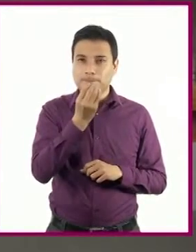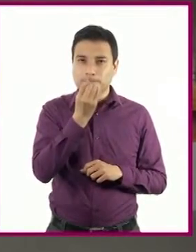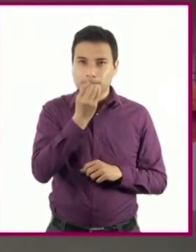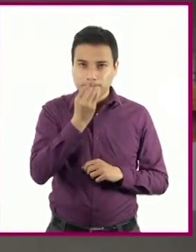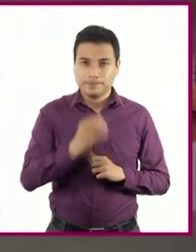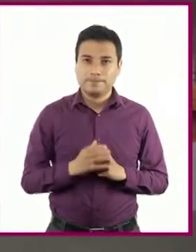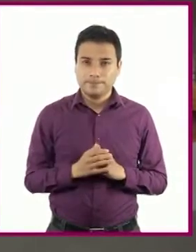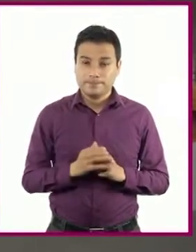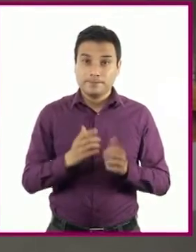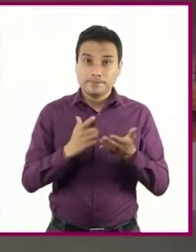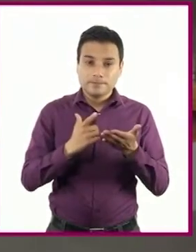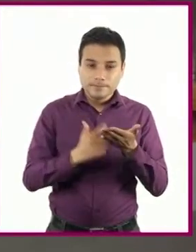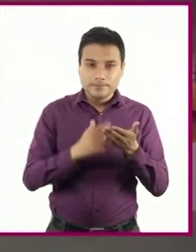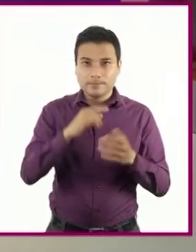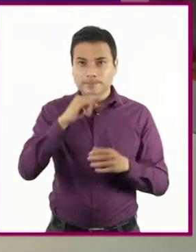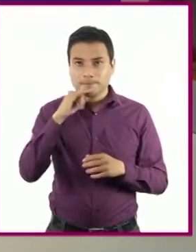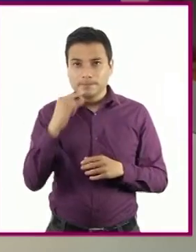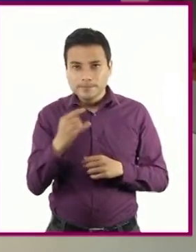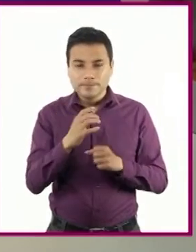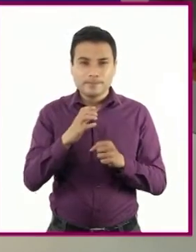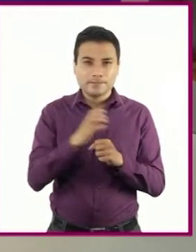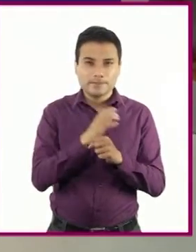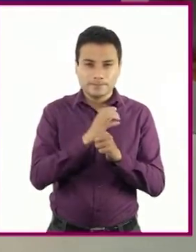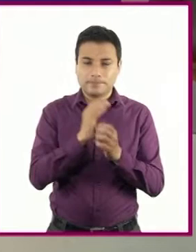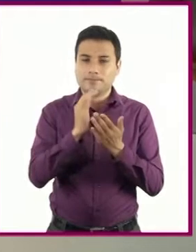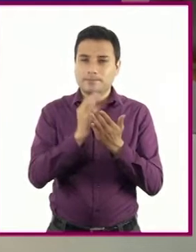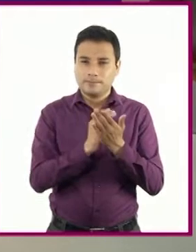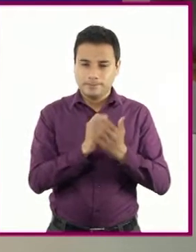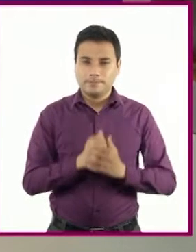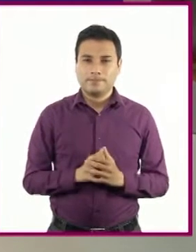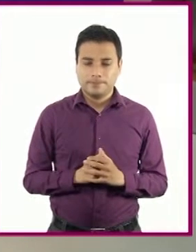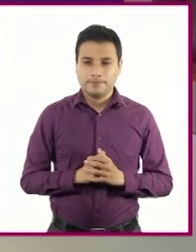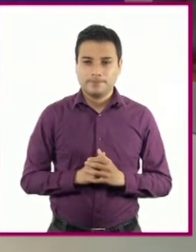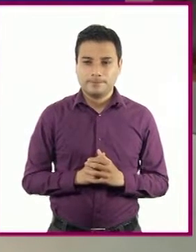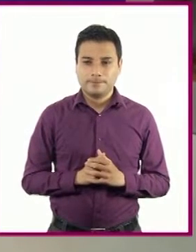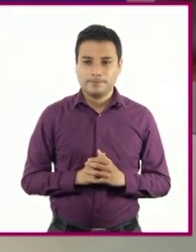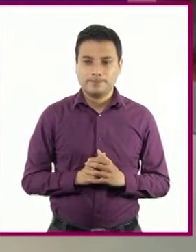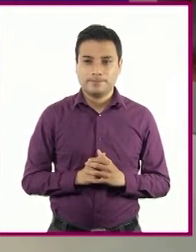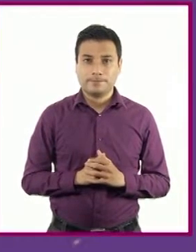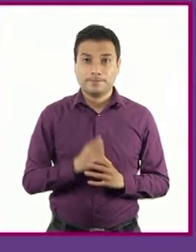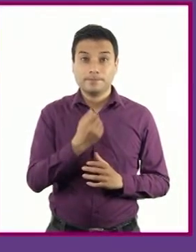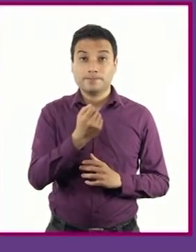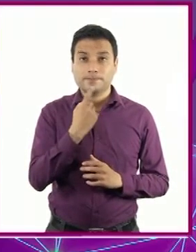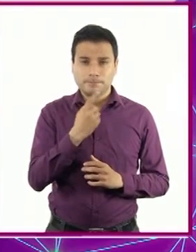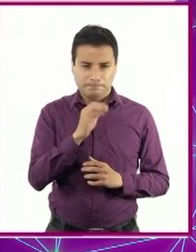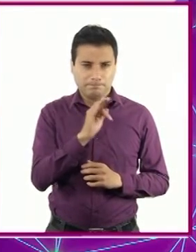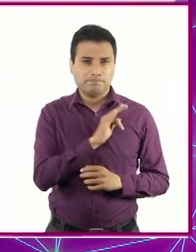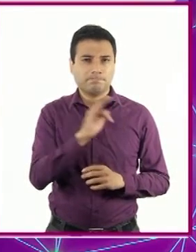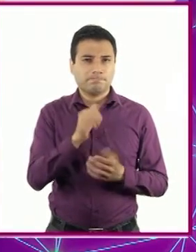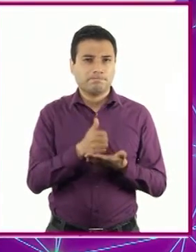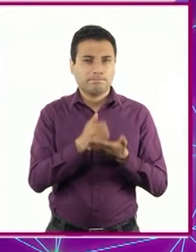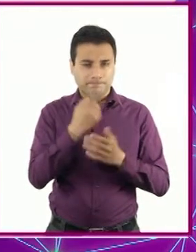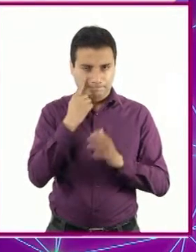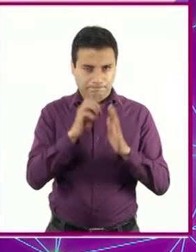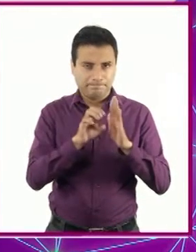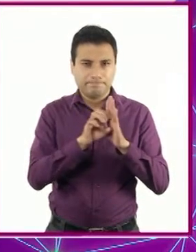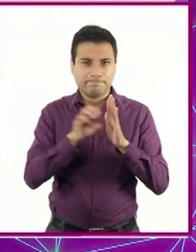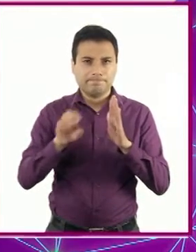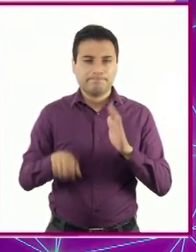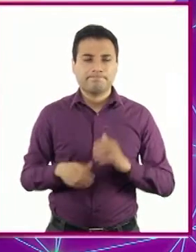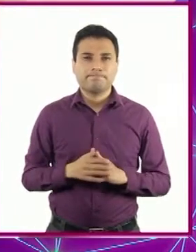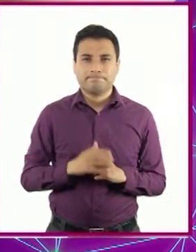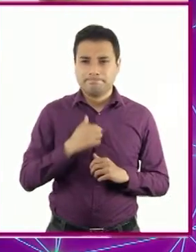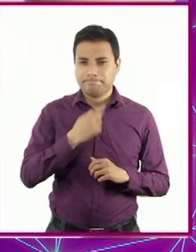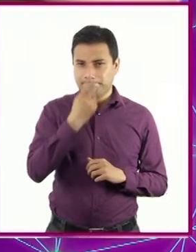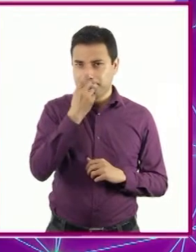pocos alimentos irritantes o grasosos. Sin embargo, algunos medicamentos pueden ayudar. Coloquialmente, podemos